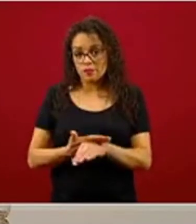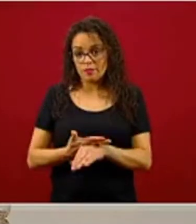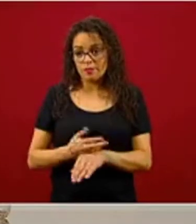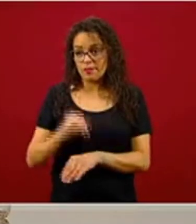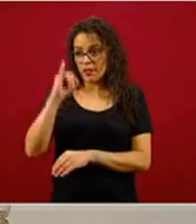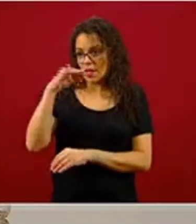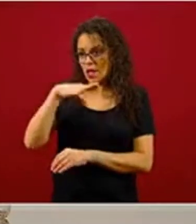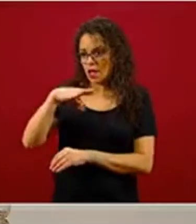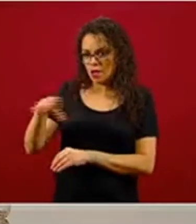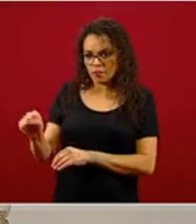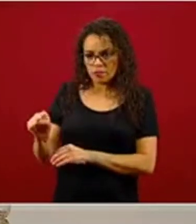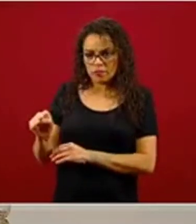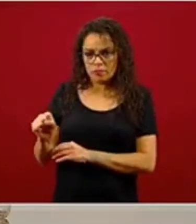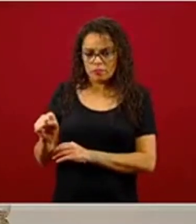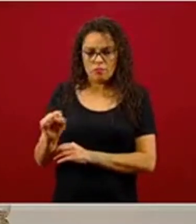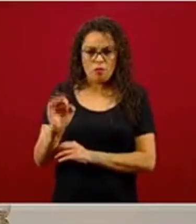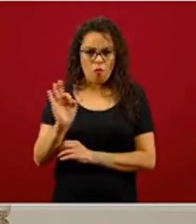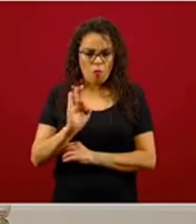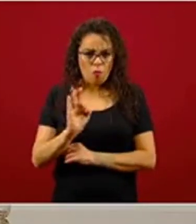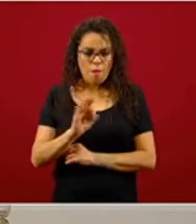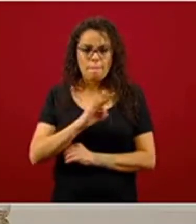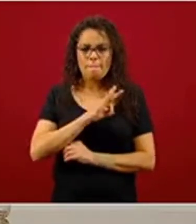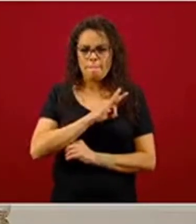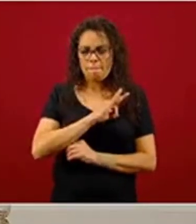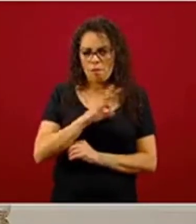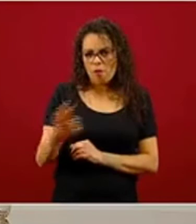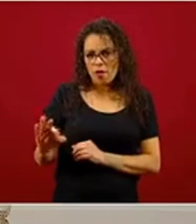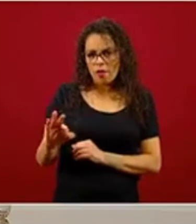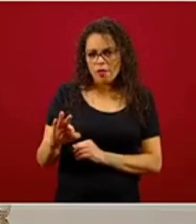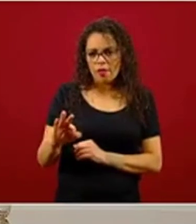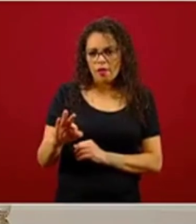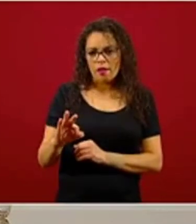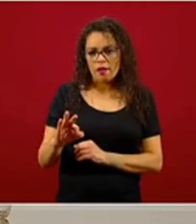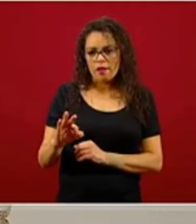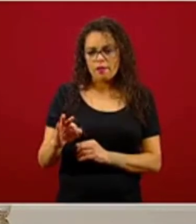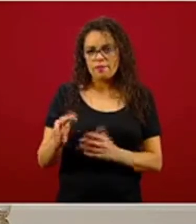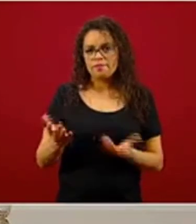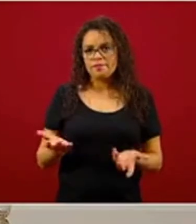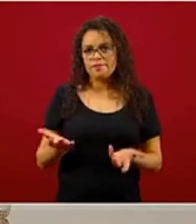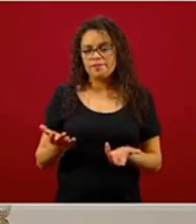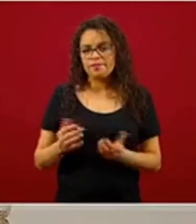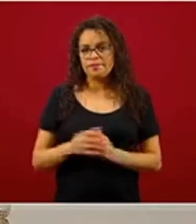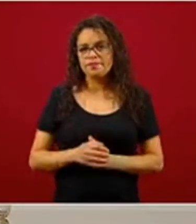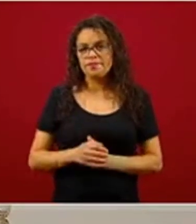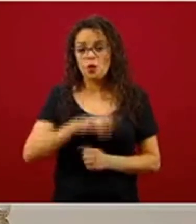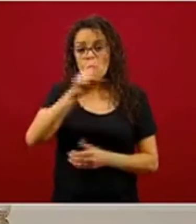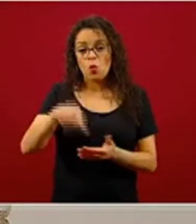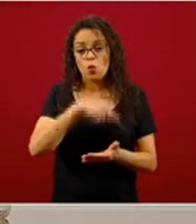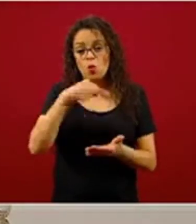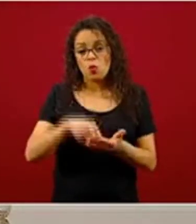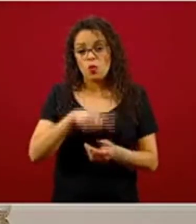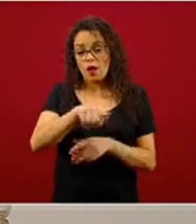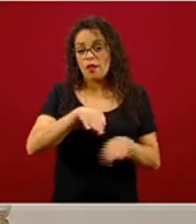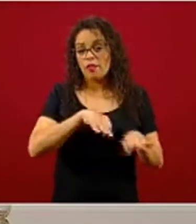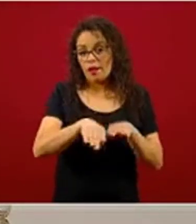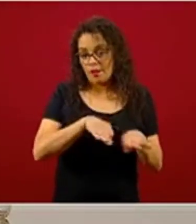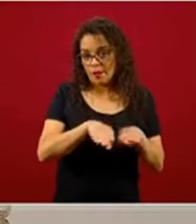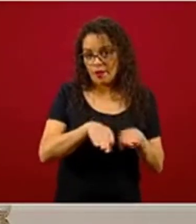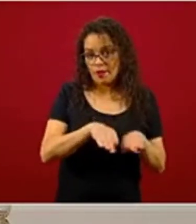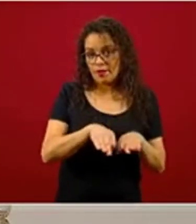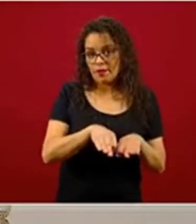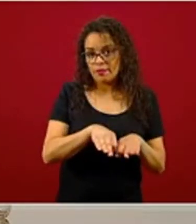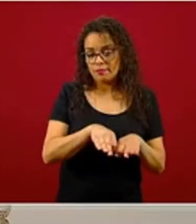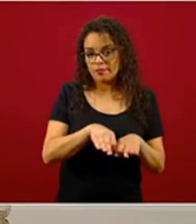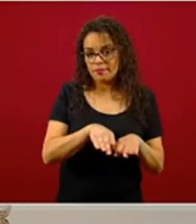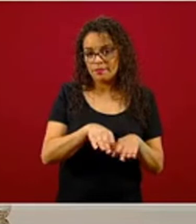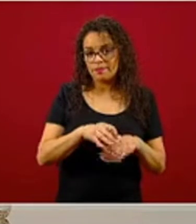podría tener una posición respecto a los centros de trabajo, en donde de